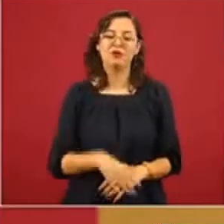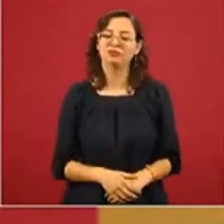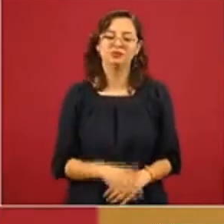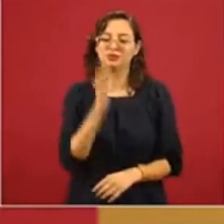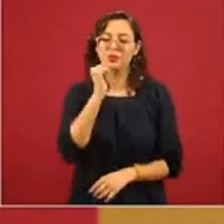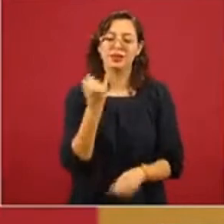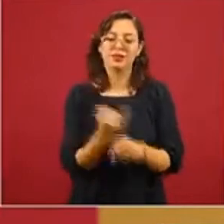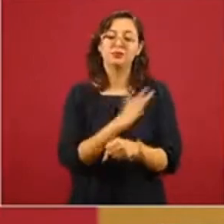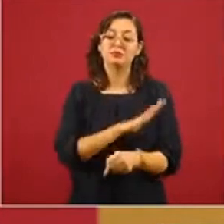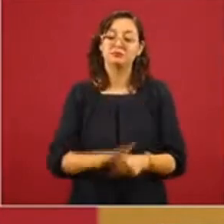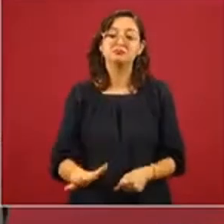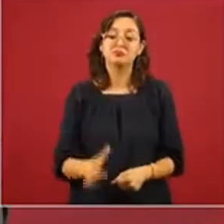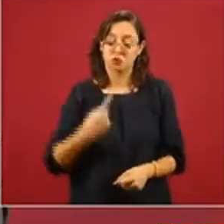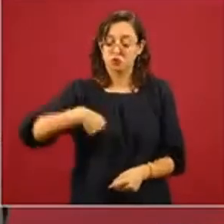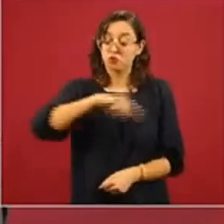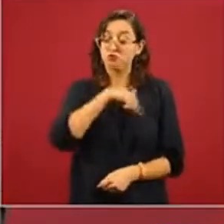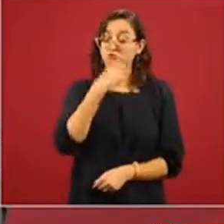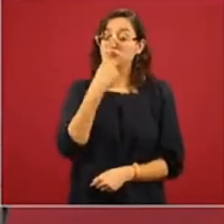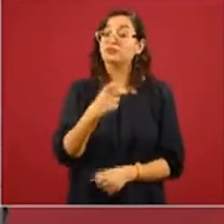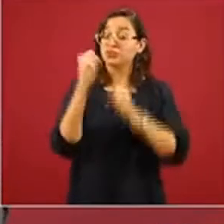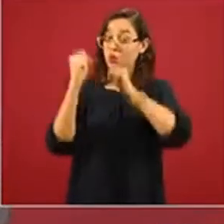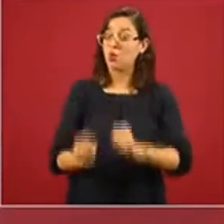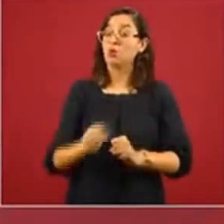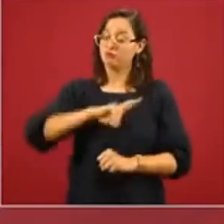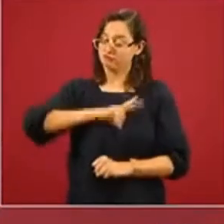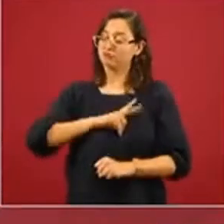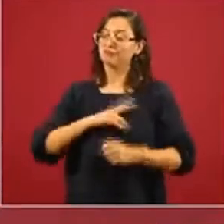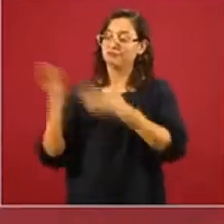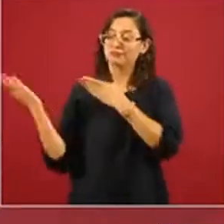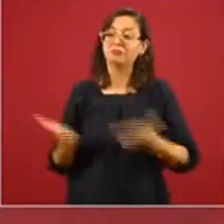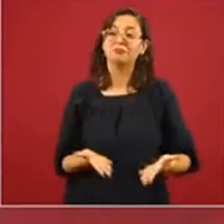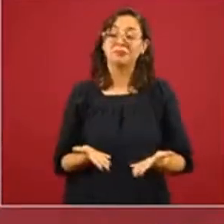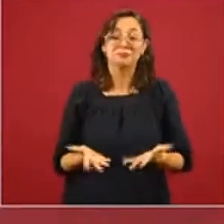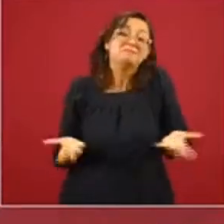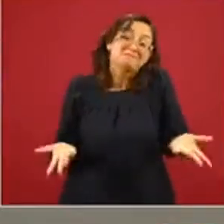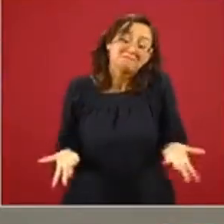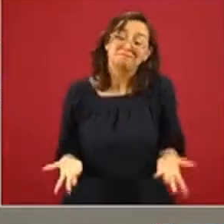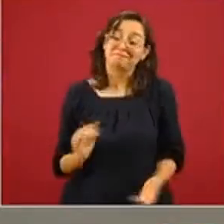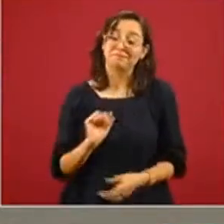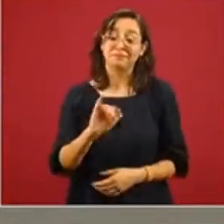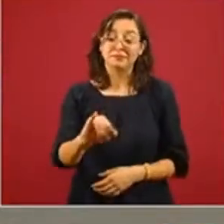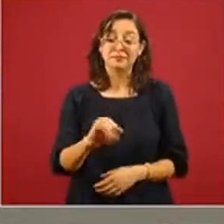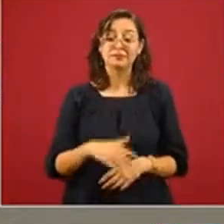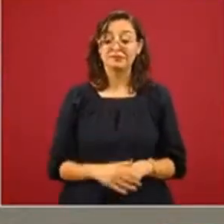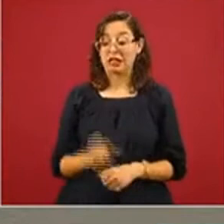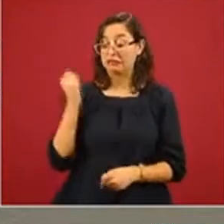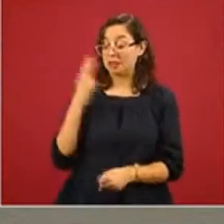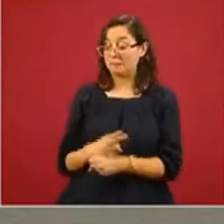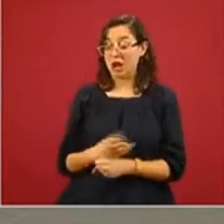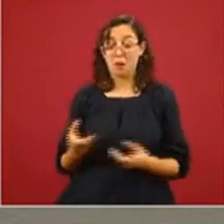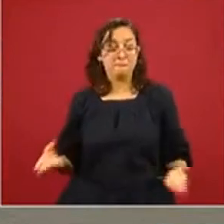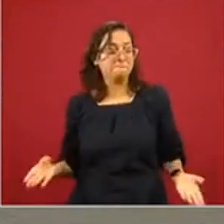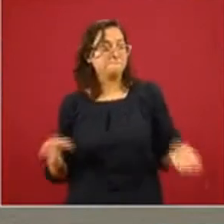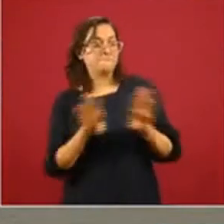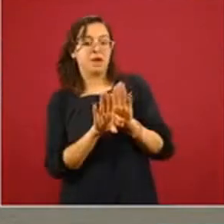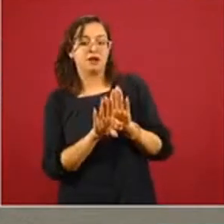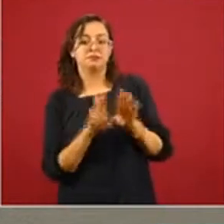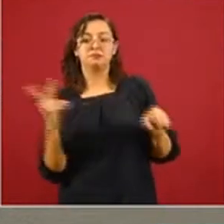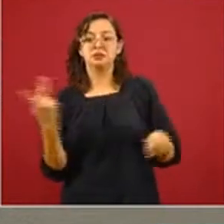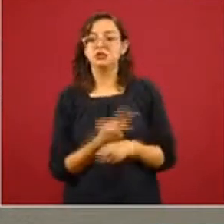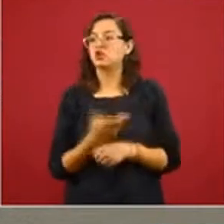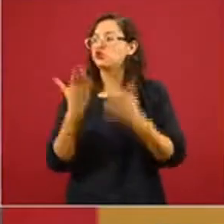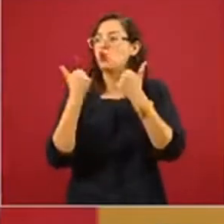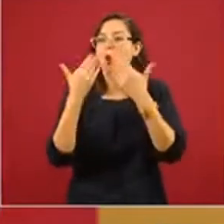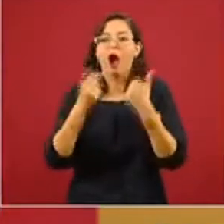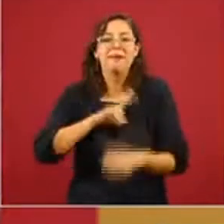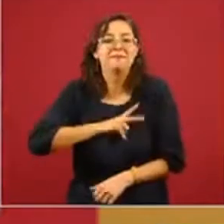virus, y llegó. Entonces, si cierra uno las actividades demasiado temprano, las hace uno en el